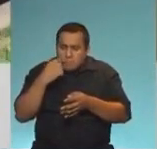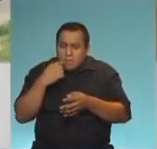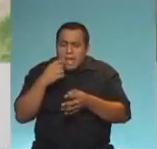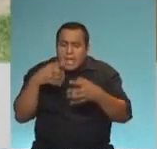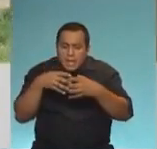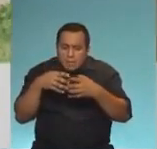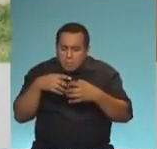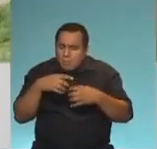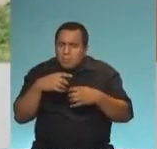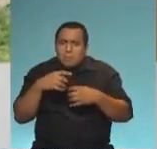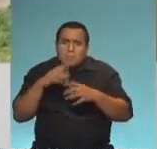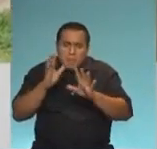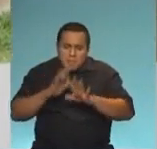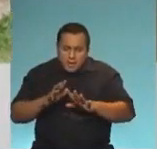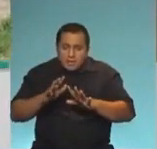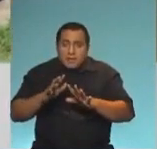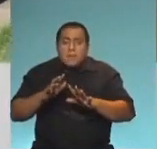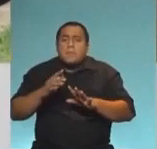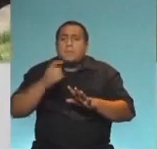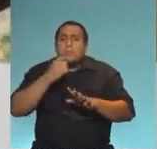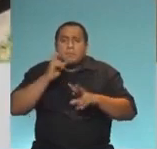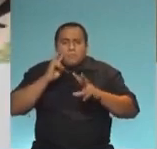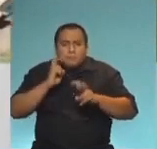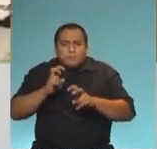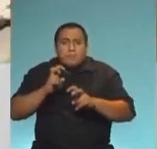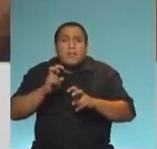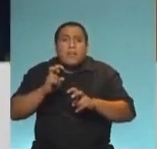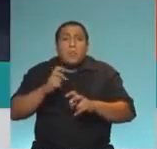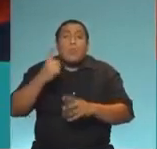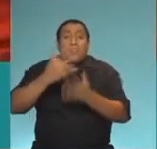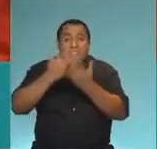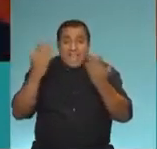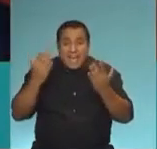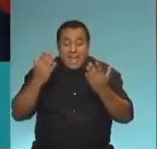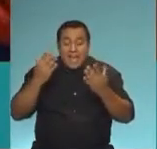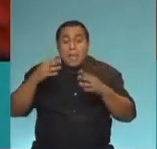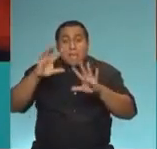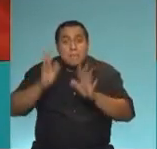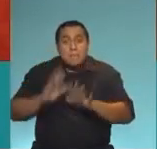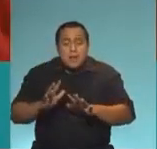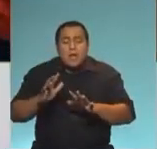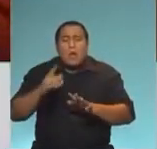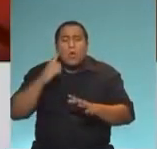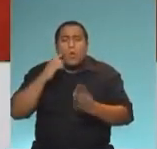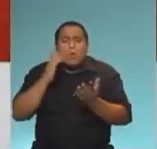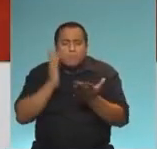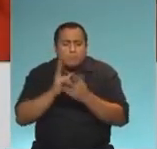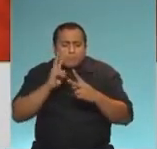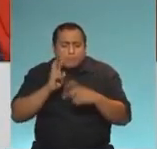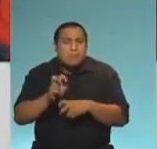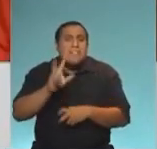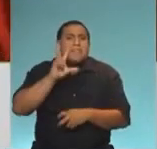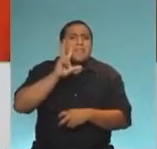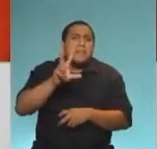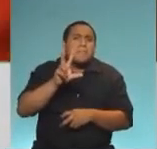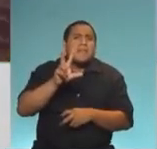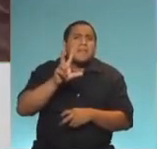equipo hacer 3.000 genomas. Entonces eso a nosotros nos va a permitir en tiempo real